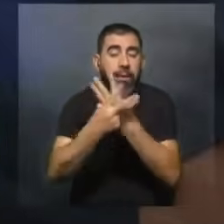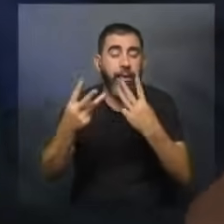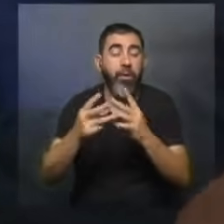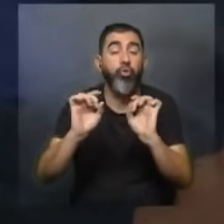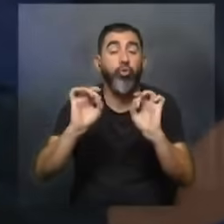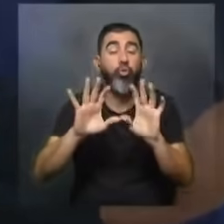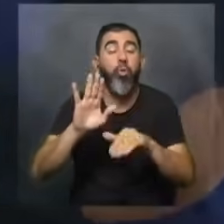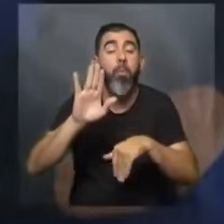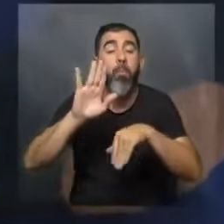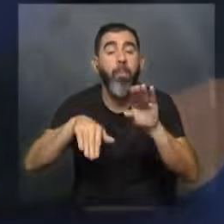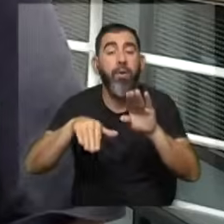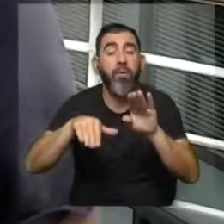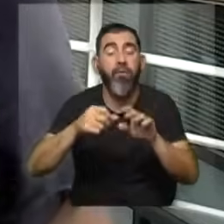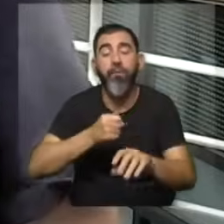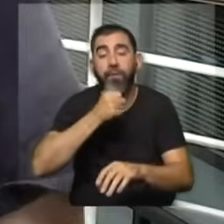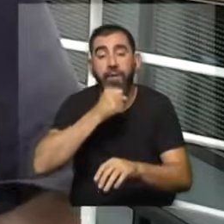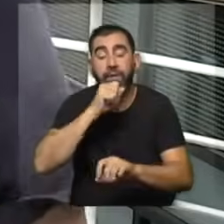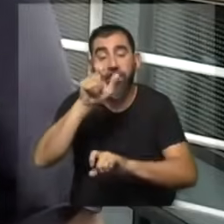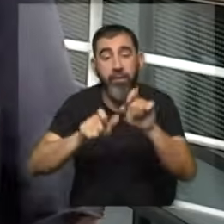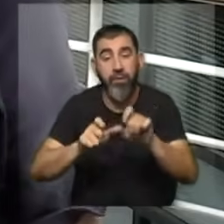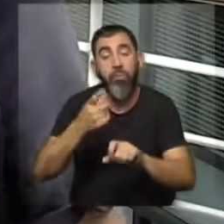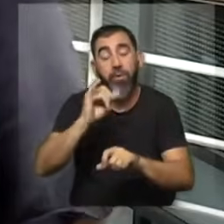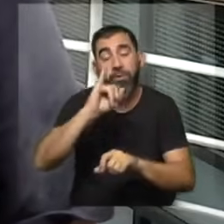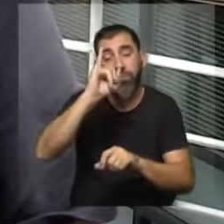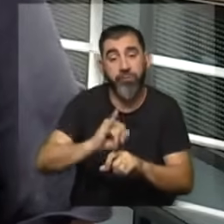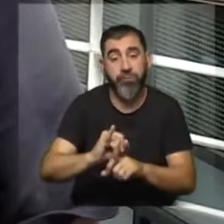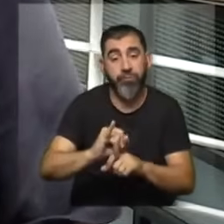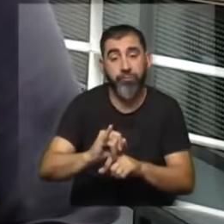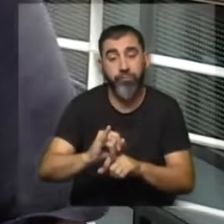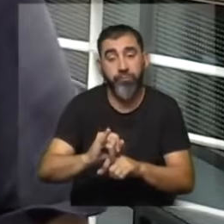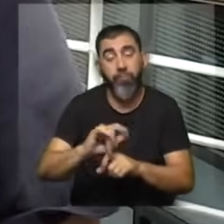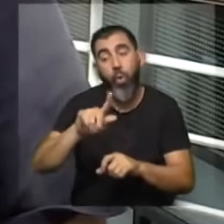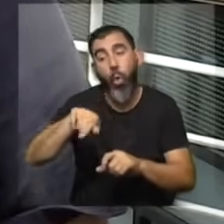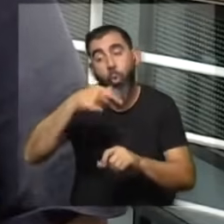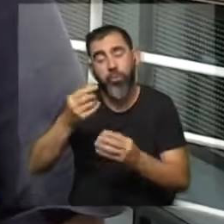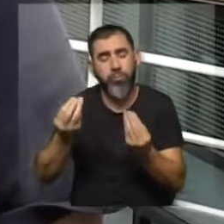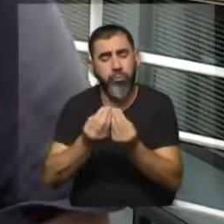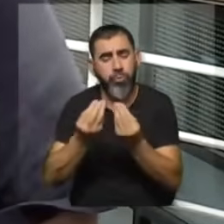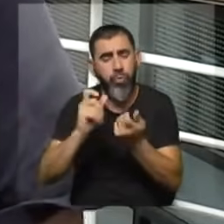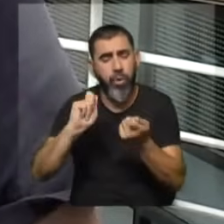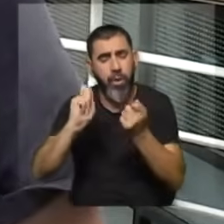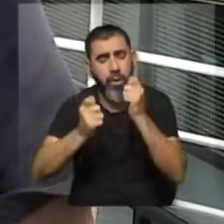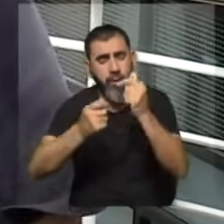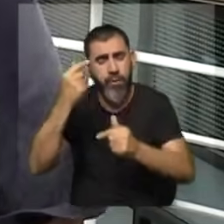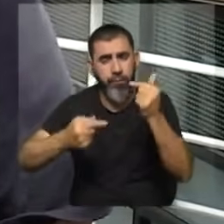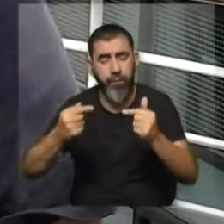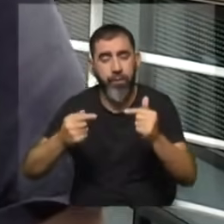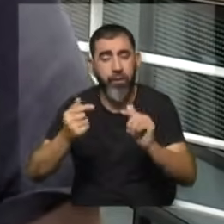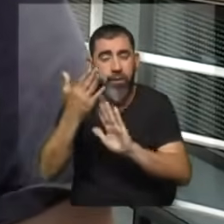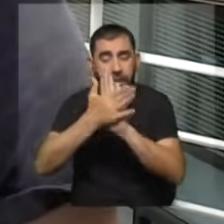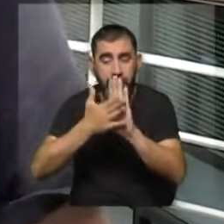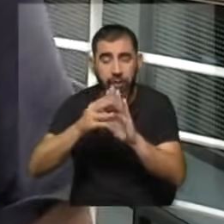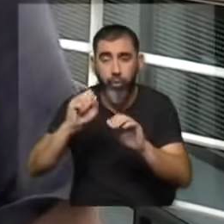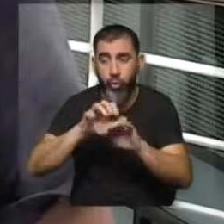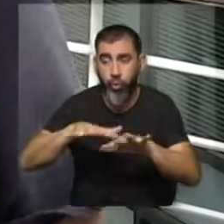intensificación del envejecimiento pero sí este van a darse otro montón de de variables en su distribución territorial